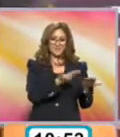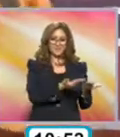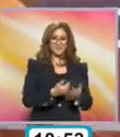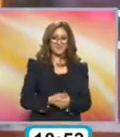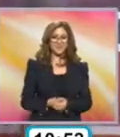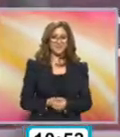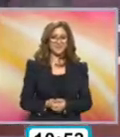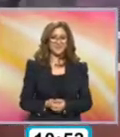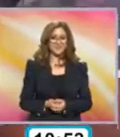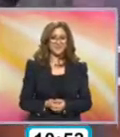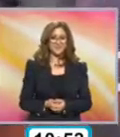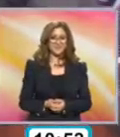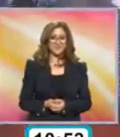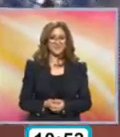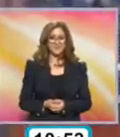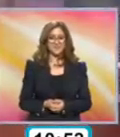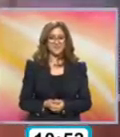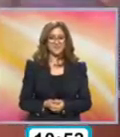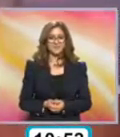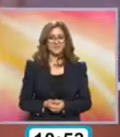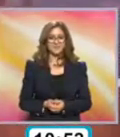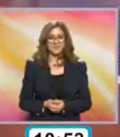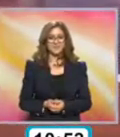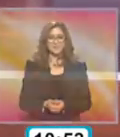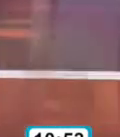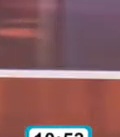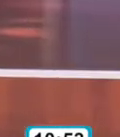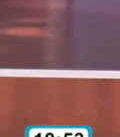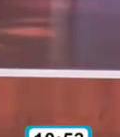¡Venga! Adelante. Gracias.